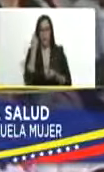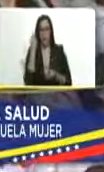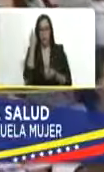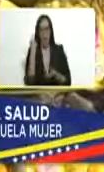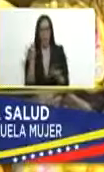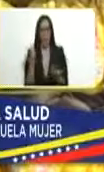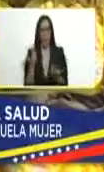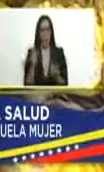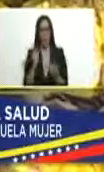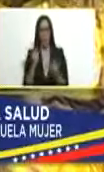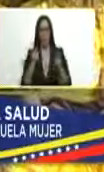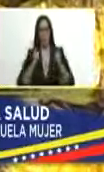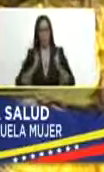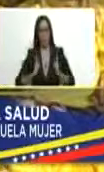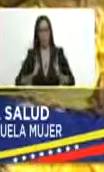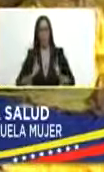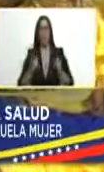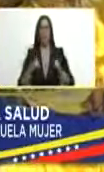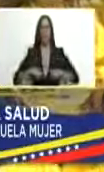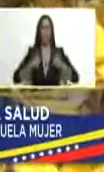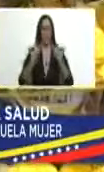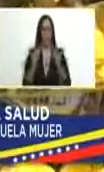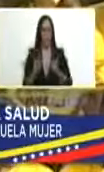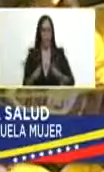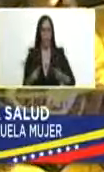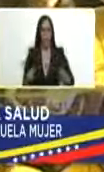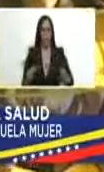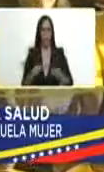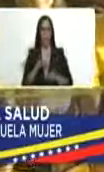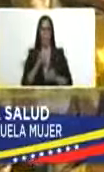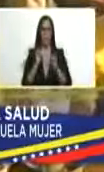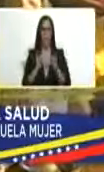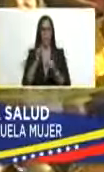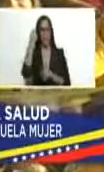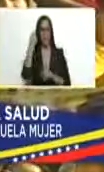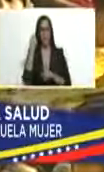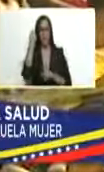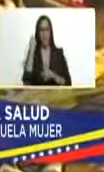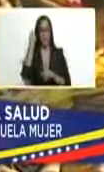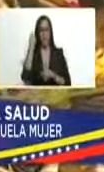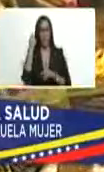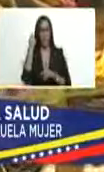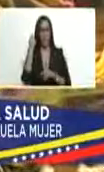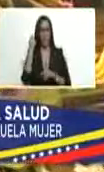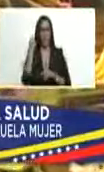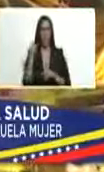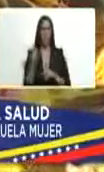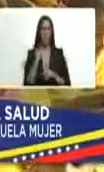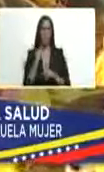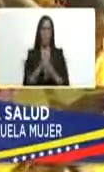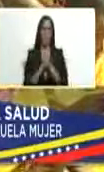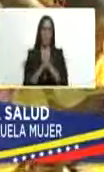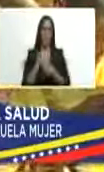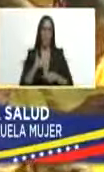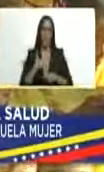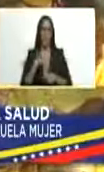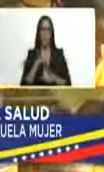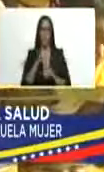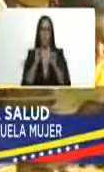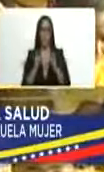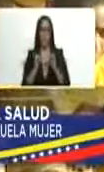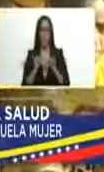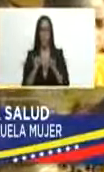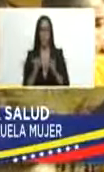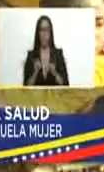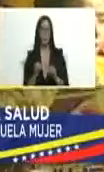relajado, más suave. No es lo mismo ser diputado, como dice un amigo mío, no es lo mismo